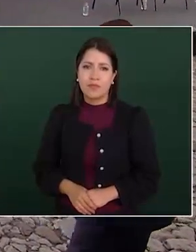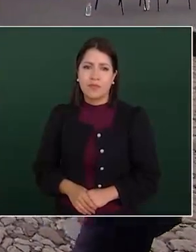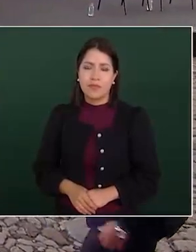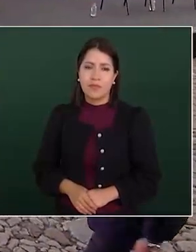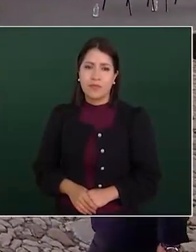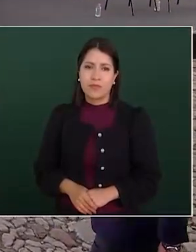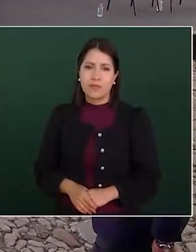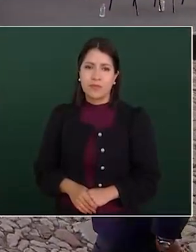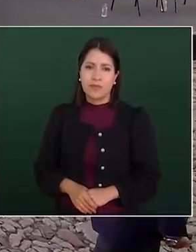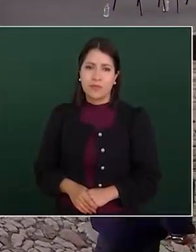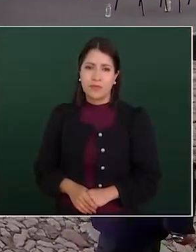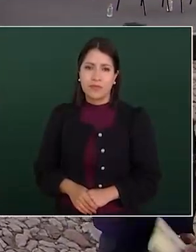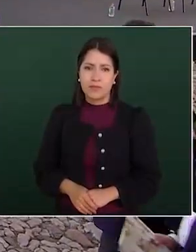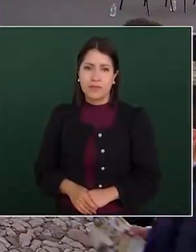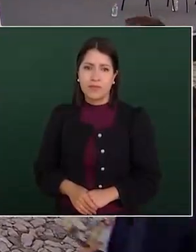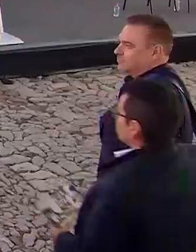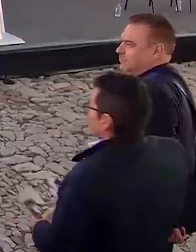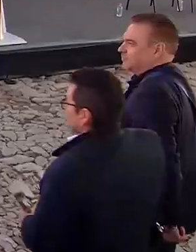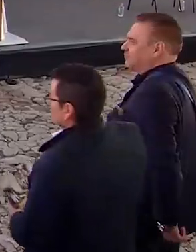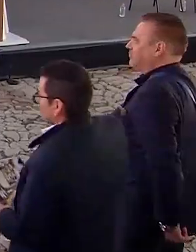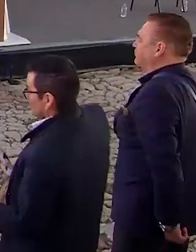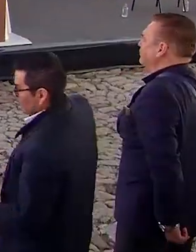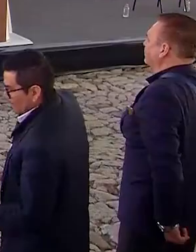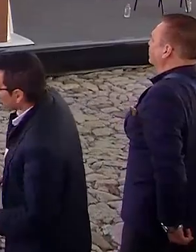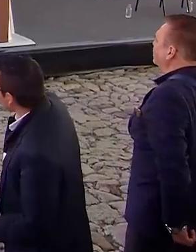Con la chiquilla, con las mujeres.